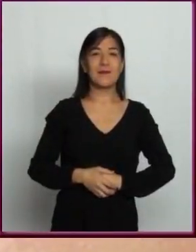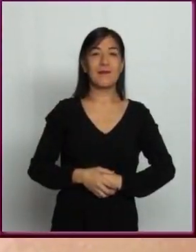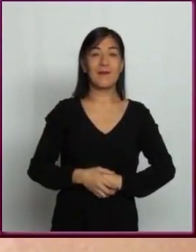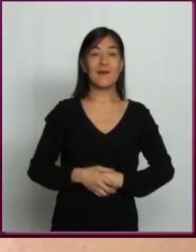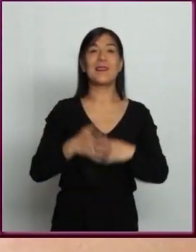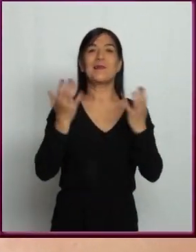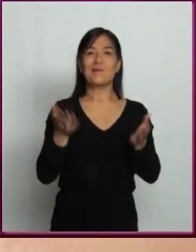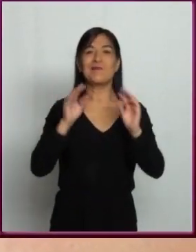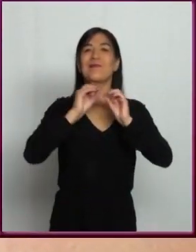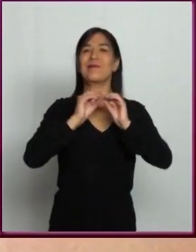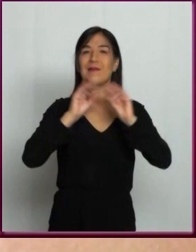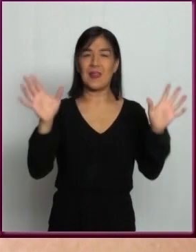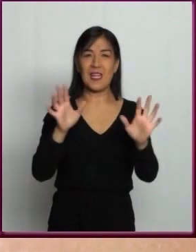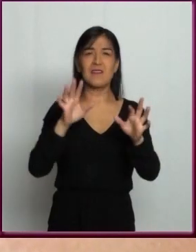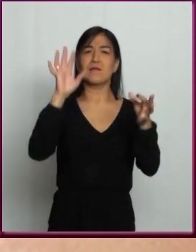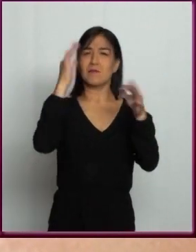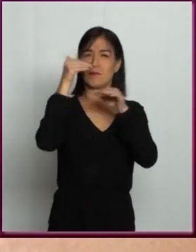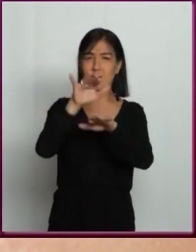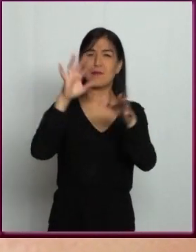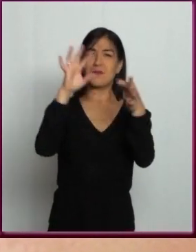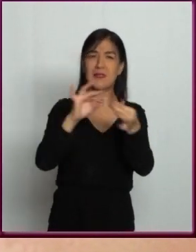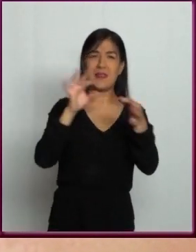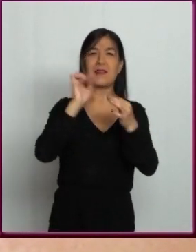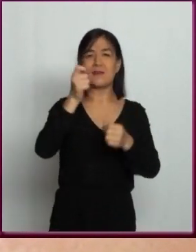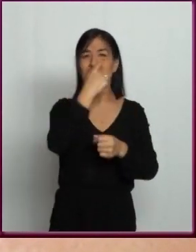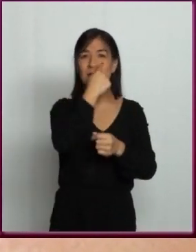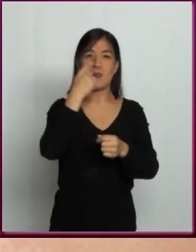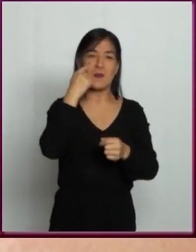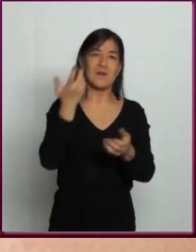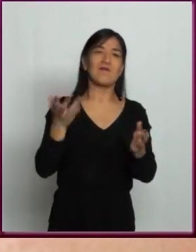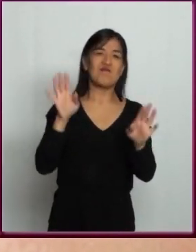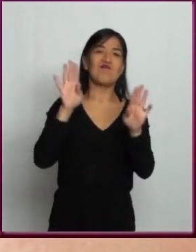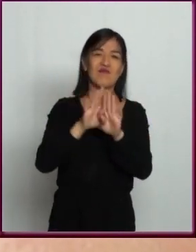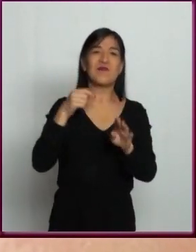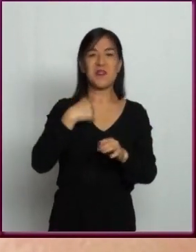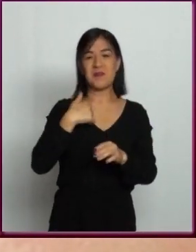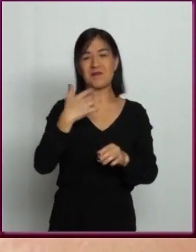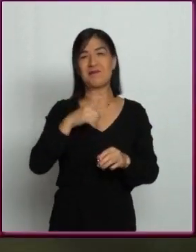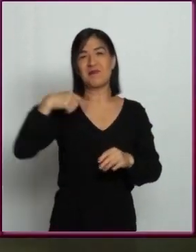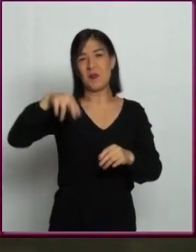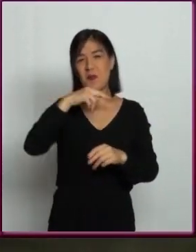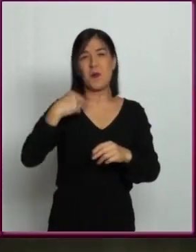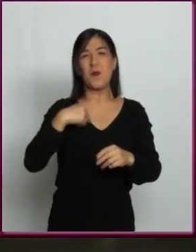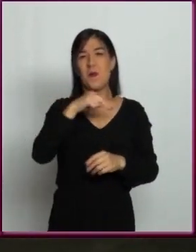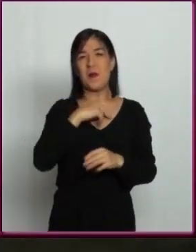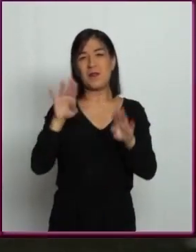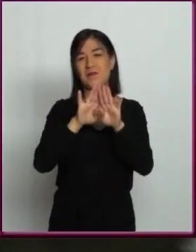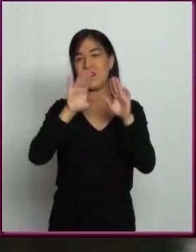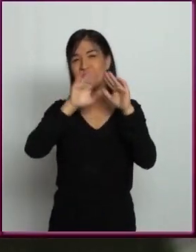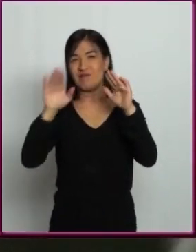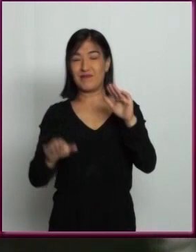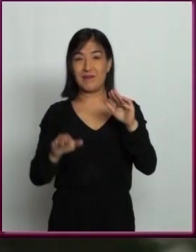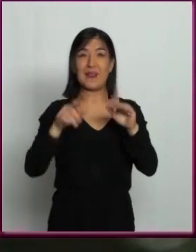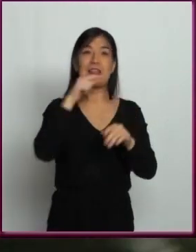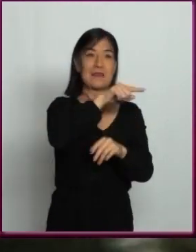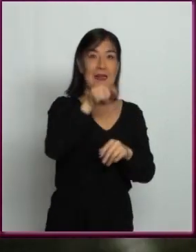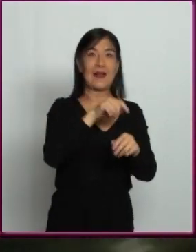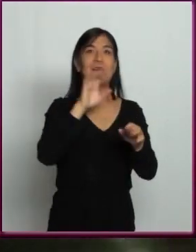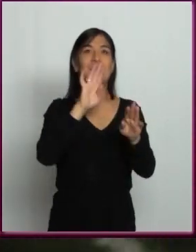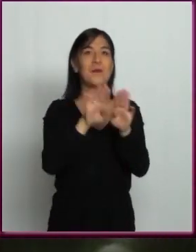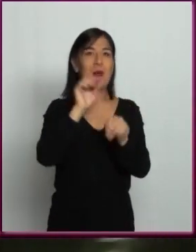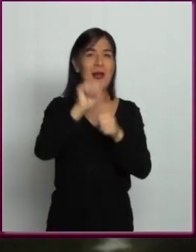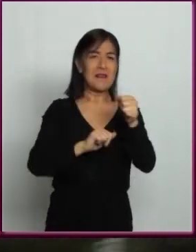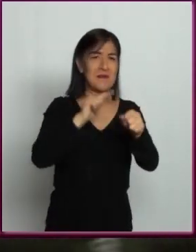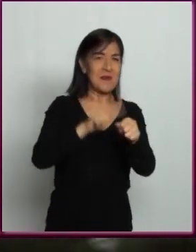Está claro, hablando de ojos estamos en clara desventaja numérica con cualquier insecto. Pero ya si nos vamos a poner a